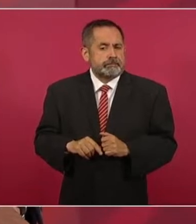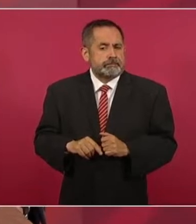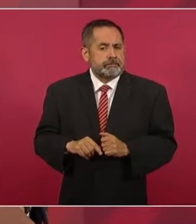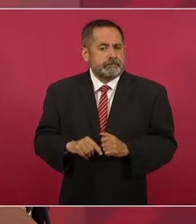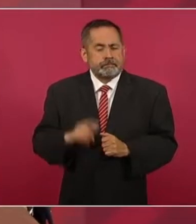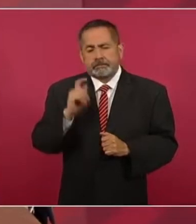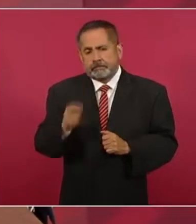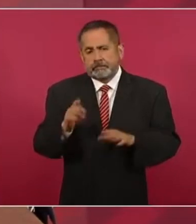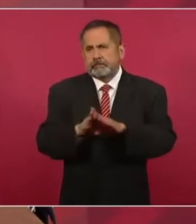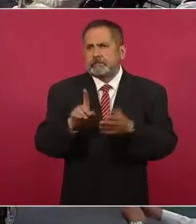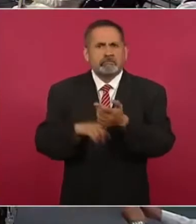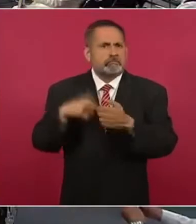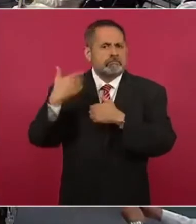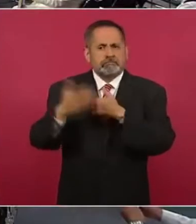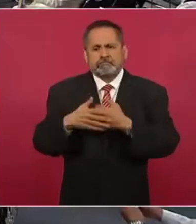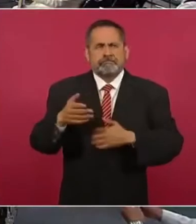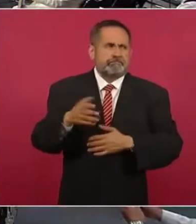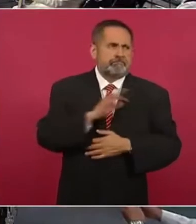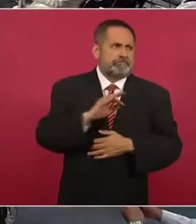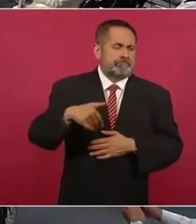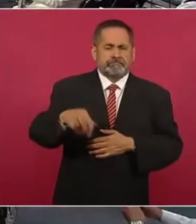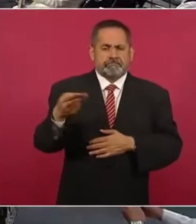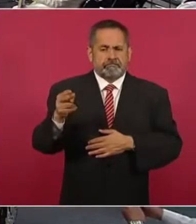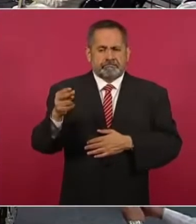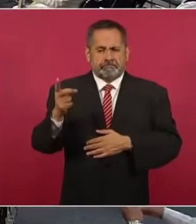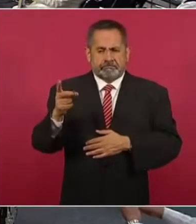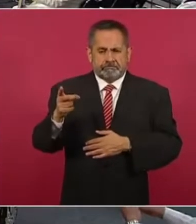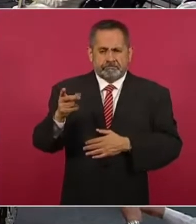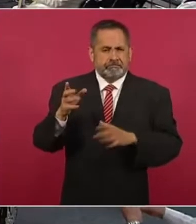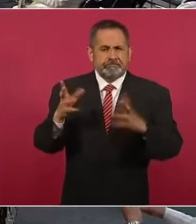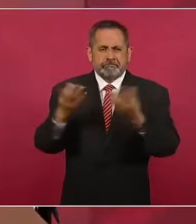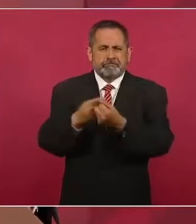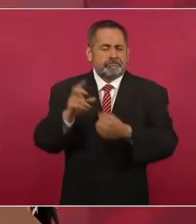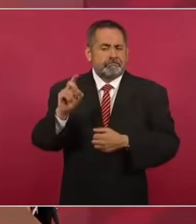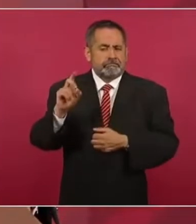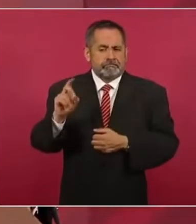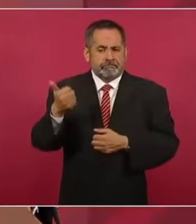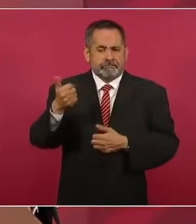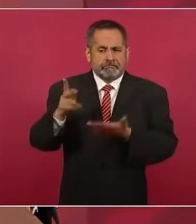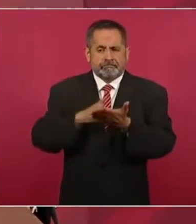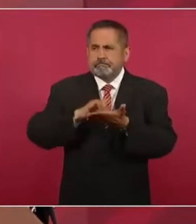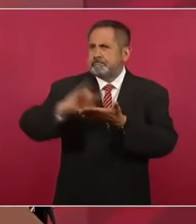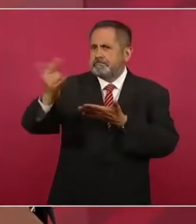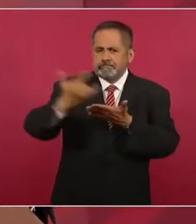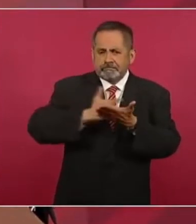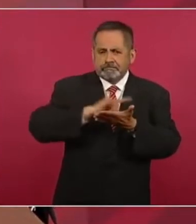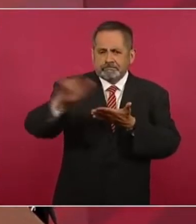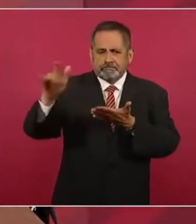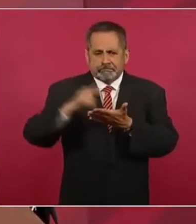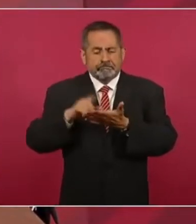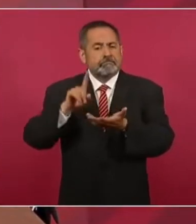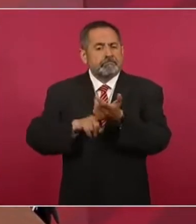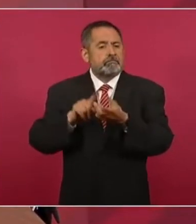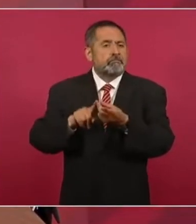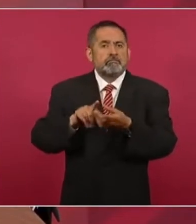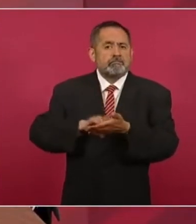y que ya en noviembre, diciembre van a tener 36 vuelos del aeropuerto Felipe